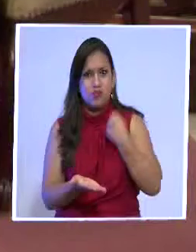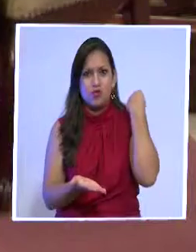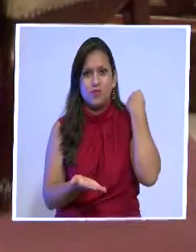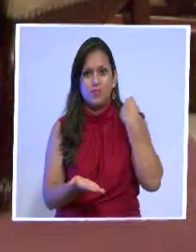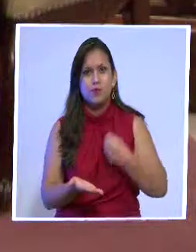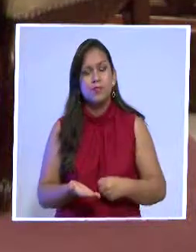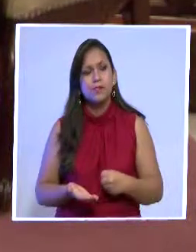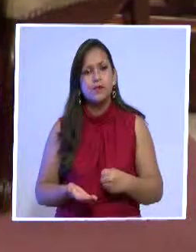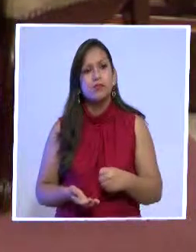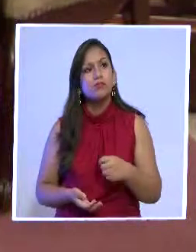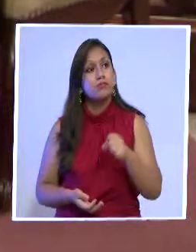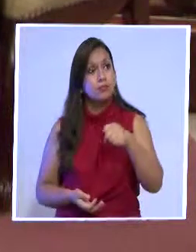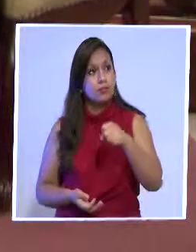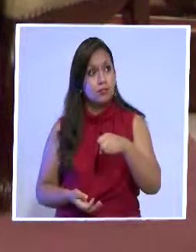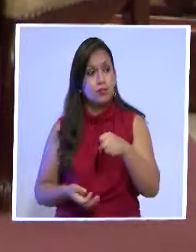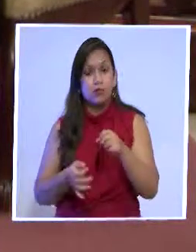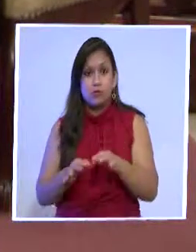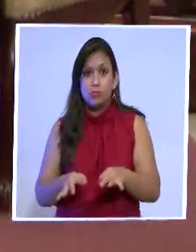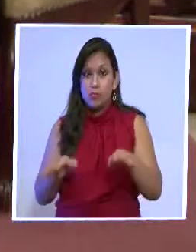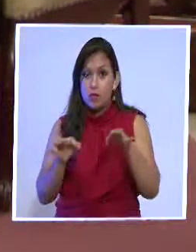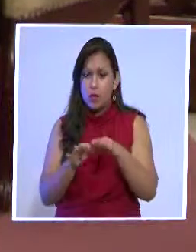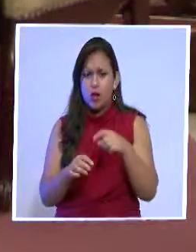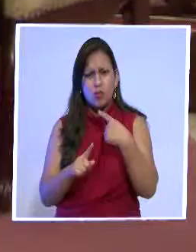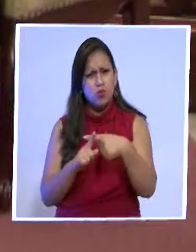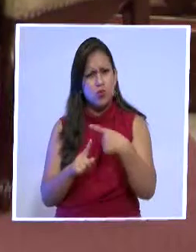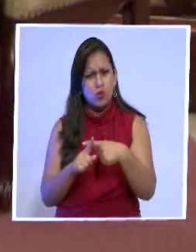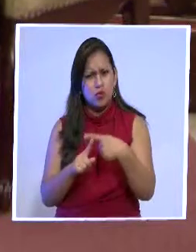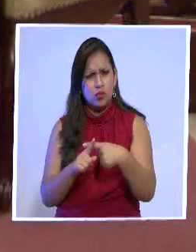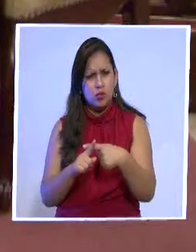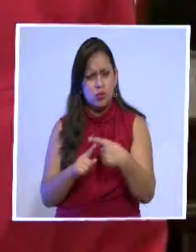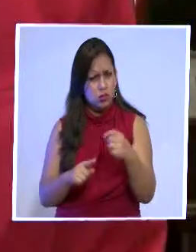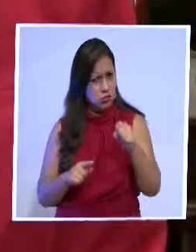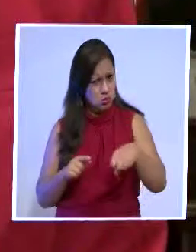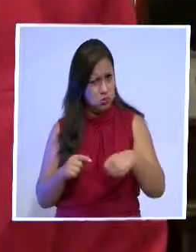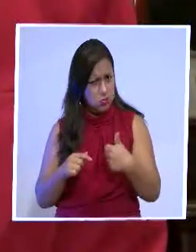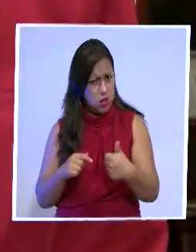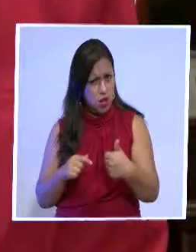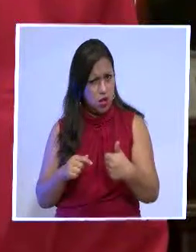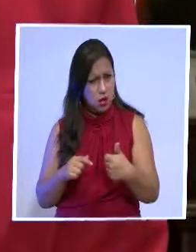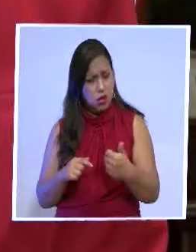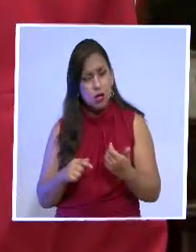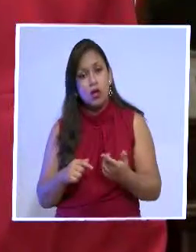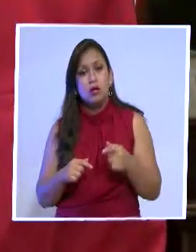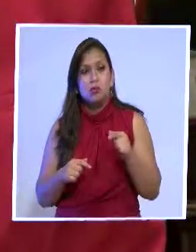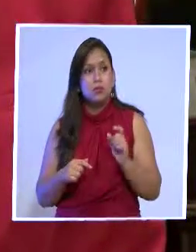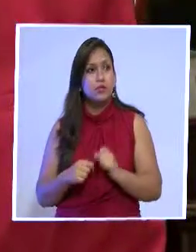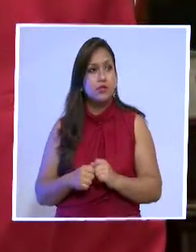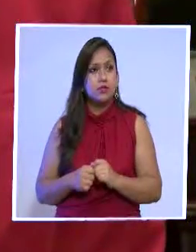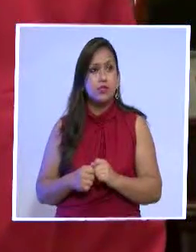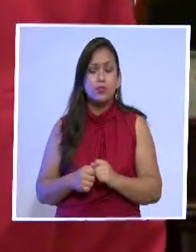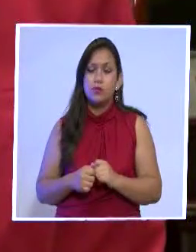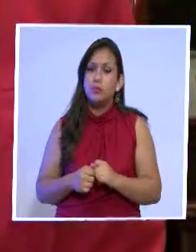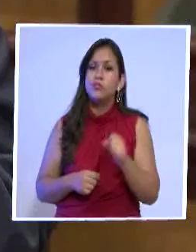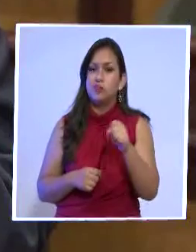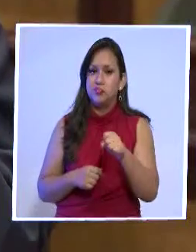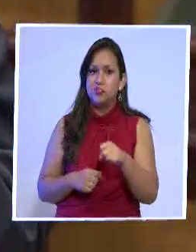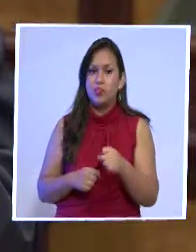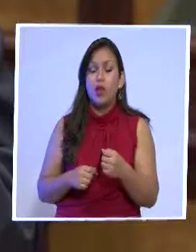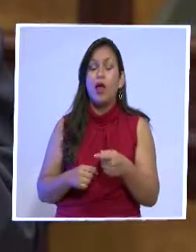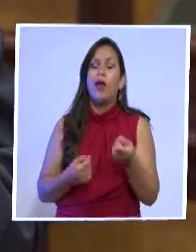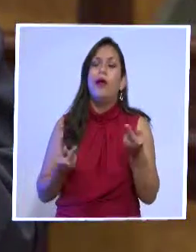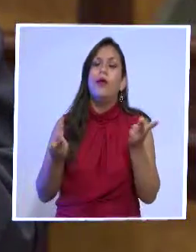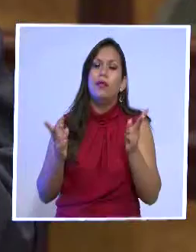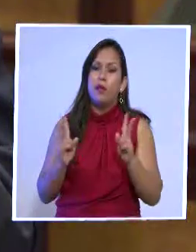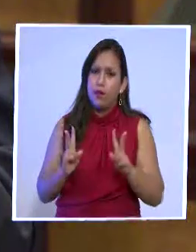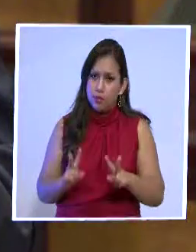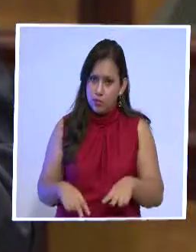iba a preguntar sobre los beneficios, precisamente, de presentar esta proyección, que también debe ser ajustada en determinado momento del año. Exactamente. Nosotros tenemos que ajustar